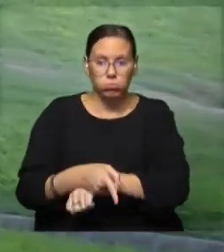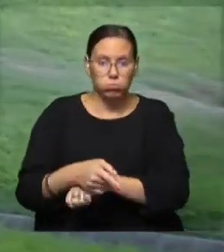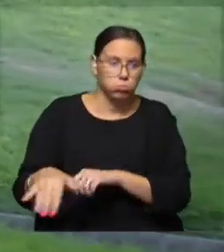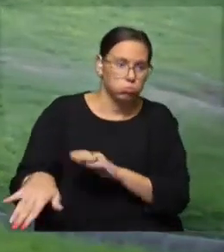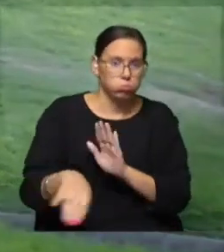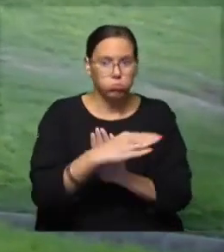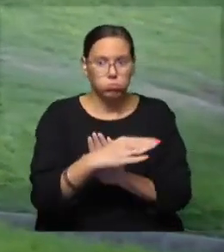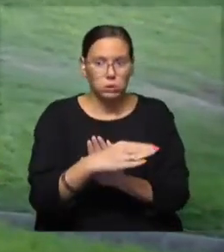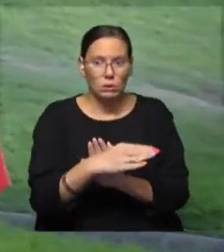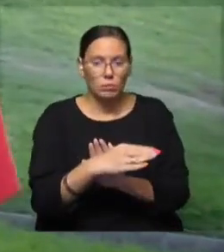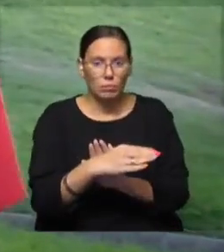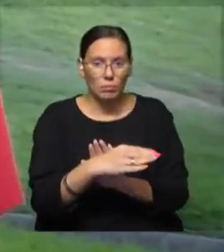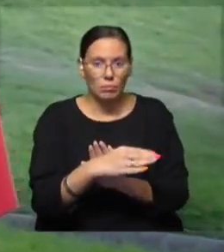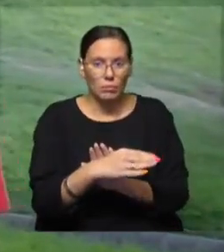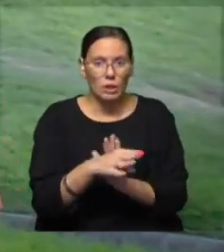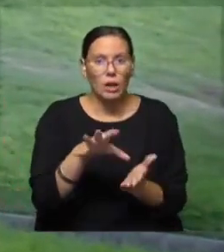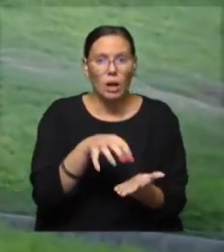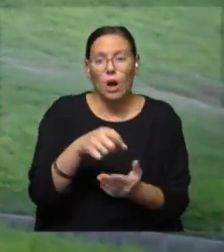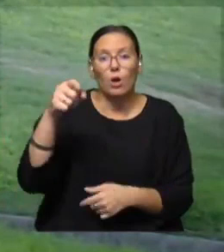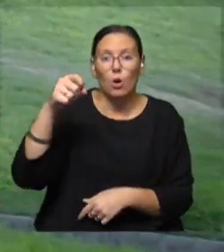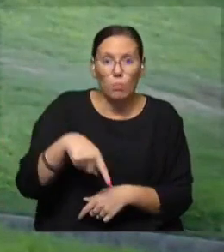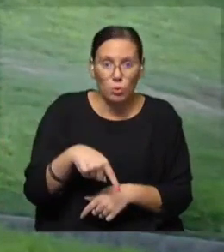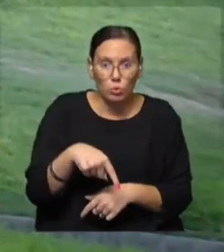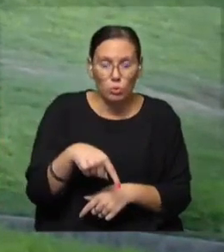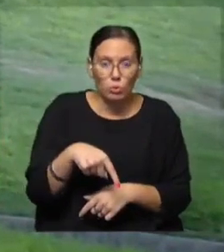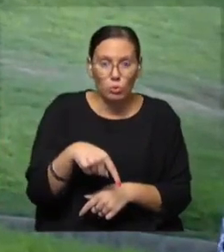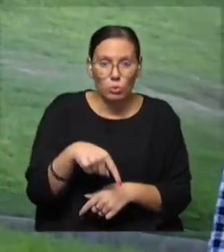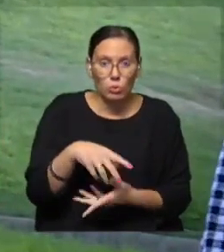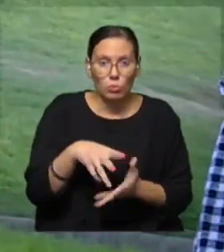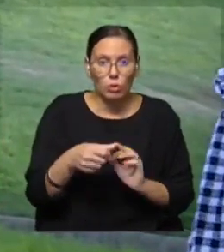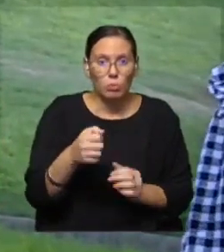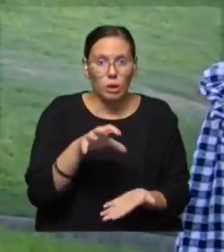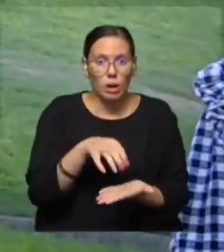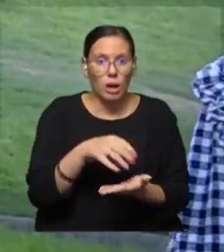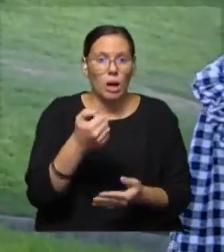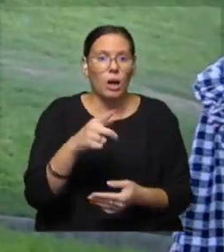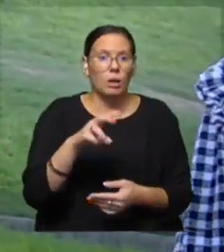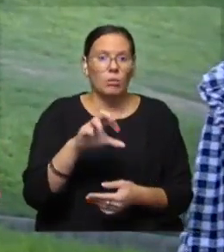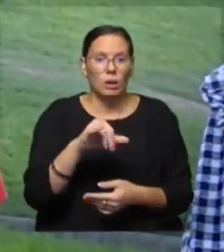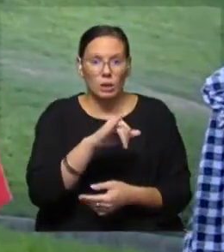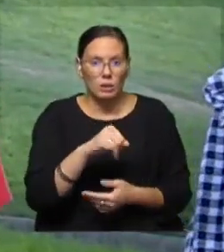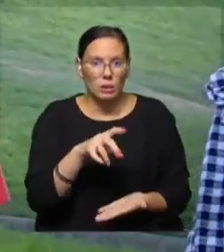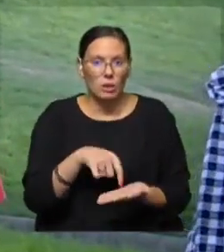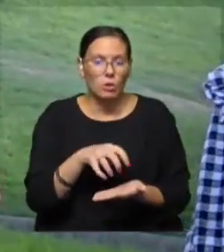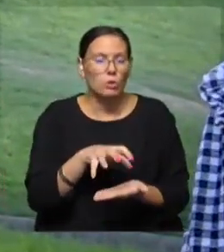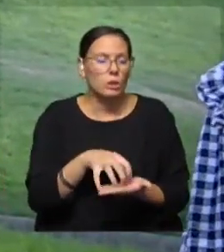internados en régimen común en el albergue Álvarez Cortés, centro de observación número